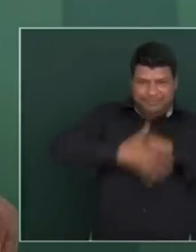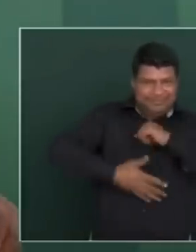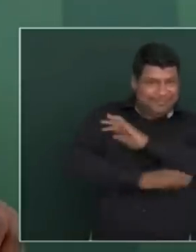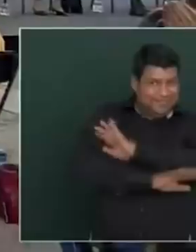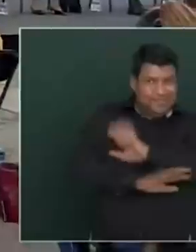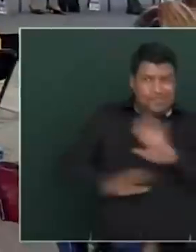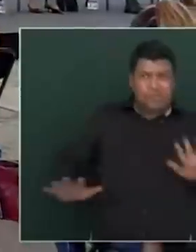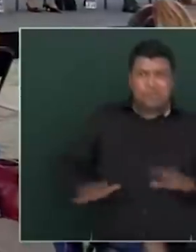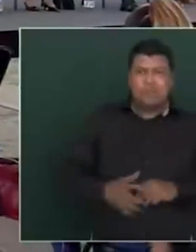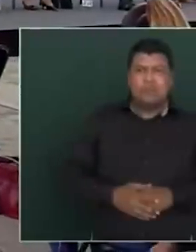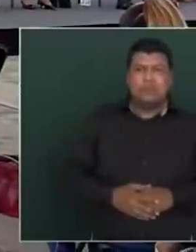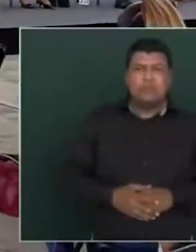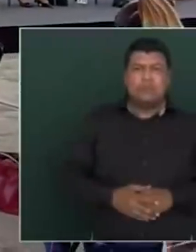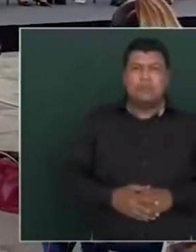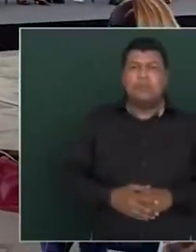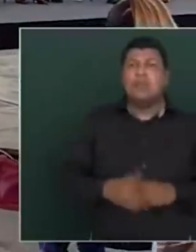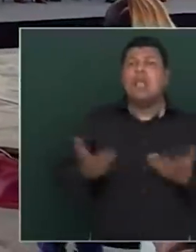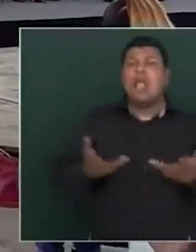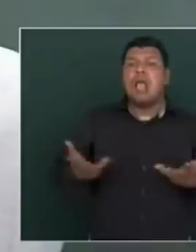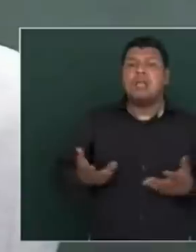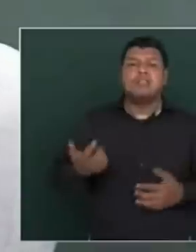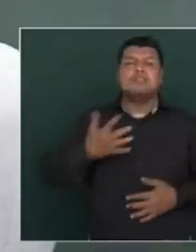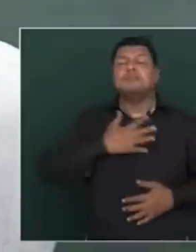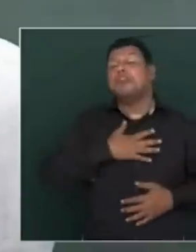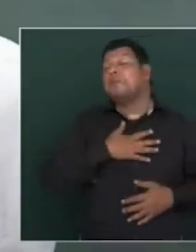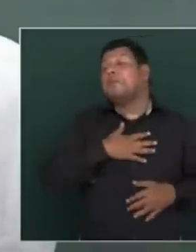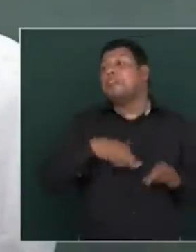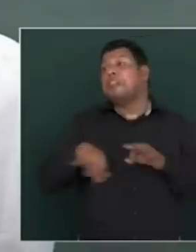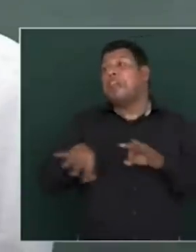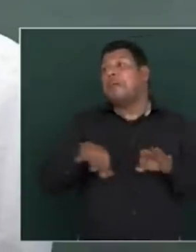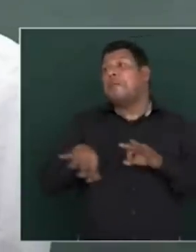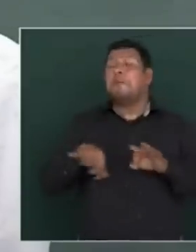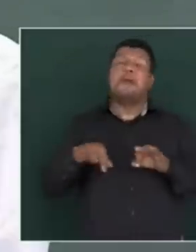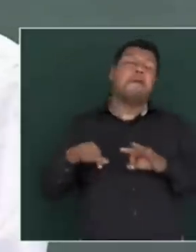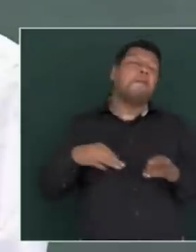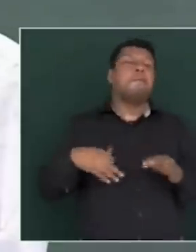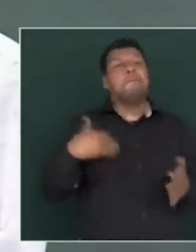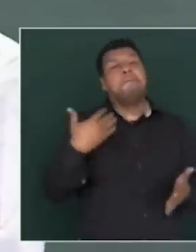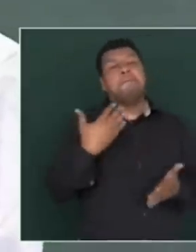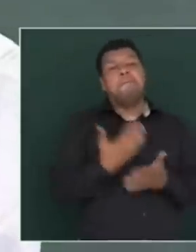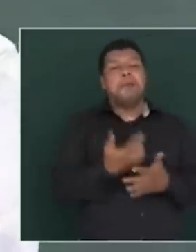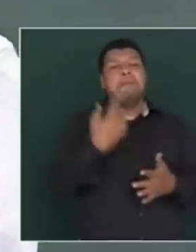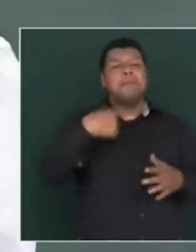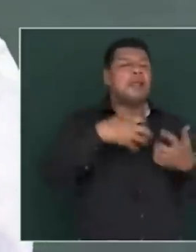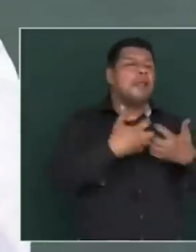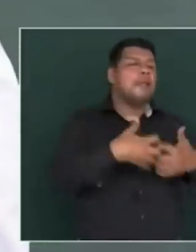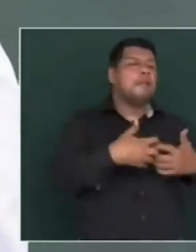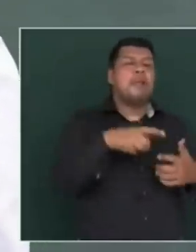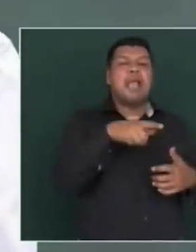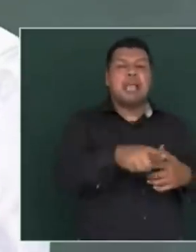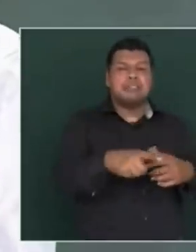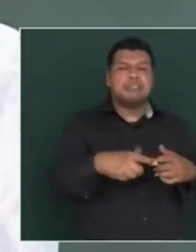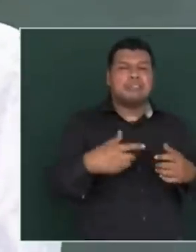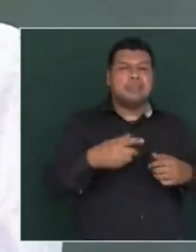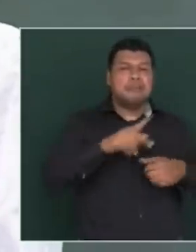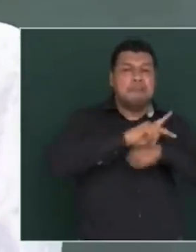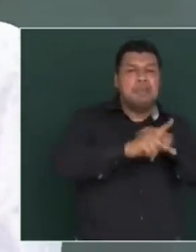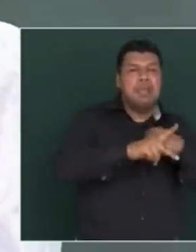su gobierno se fue a trabajar a una de esas empresas